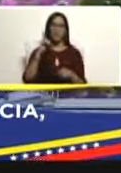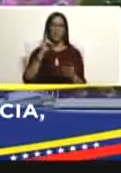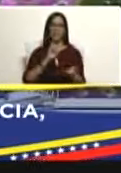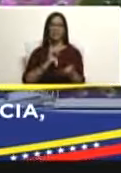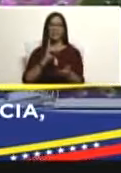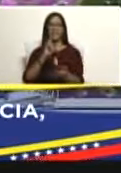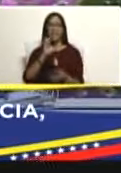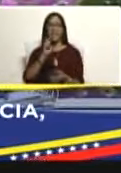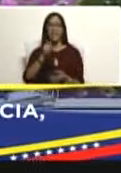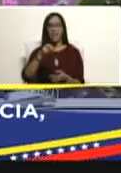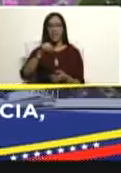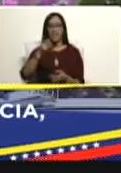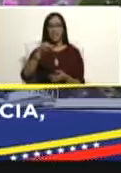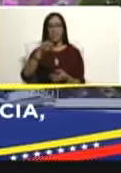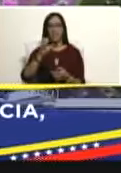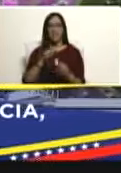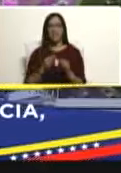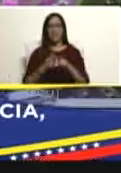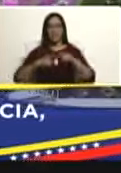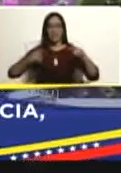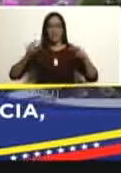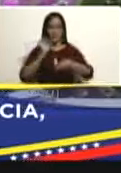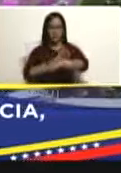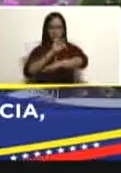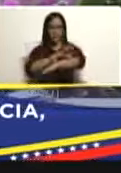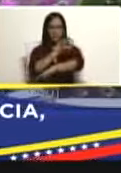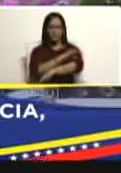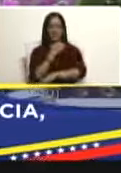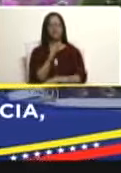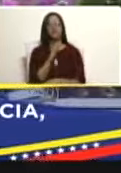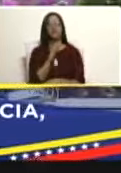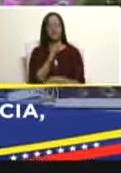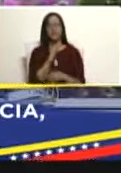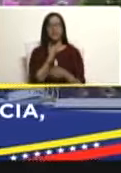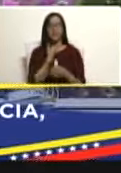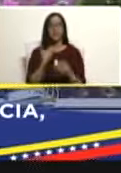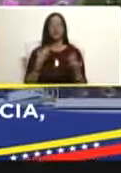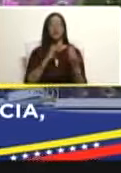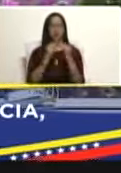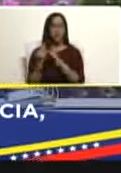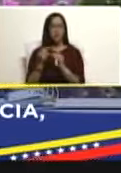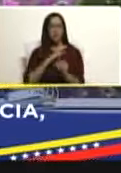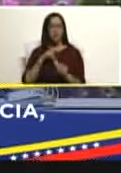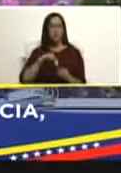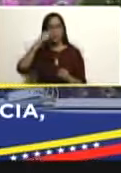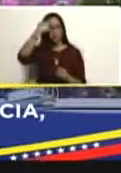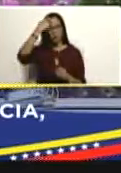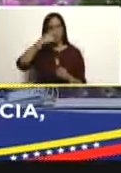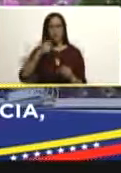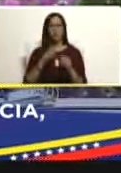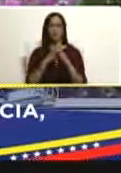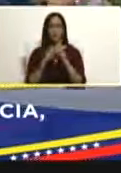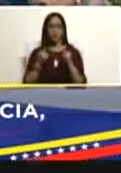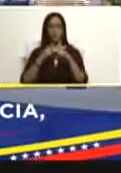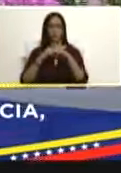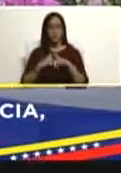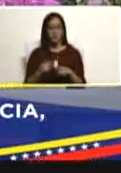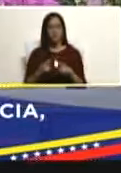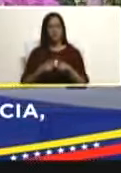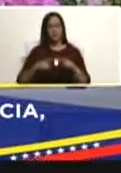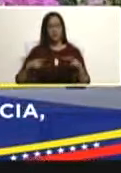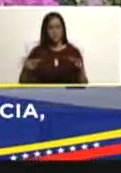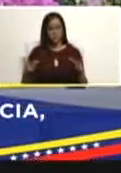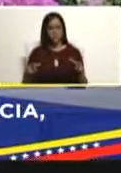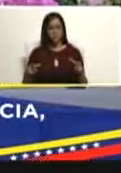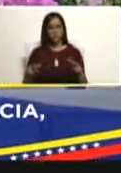el incremento de los vectores y de las enfermedades en comunidades endémicas como nuestro pueblo. Todo eso se ha multiplicado, ¿verdad? Todo eso se ha